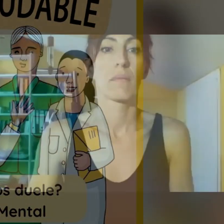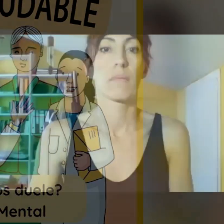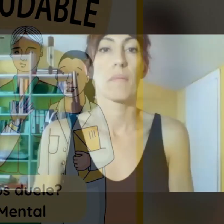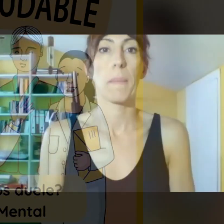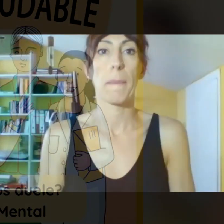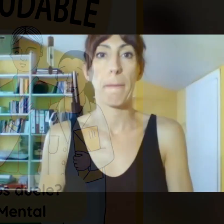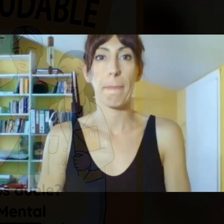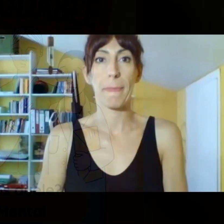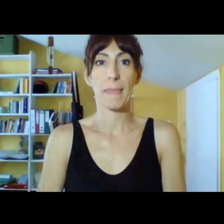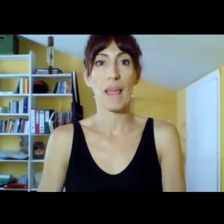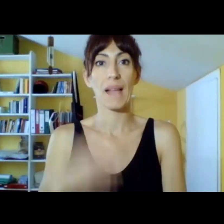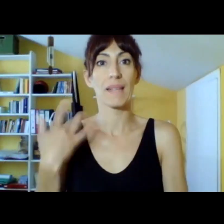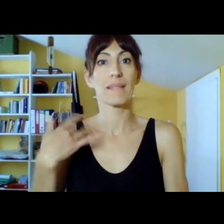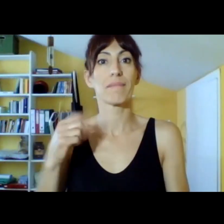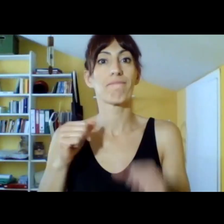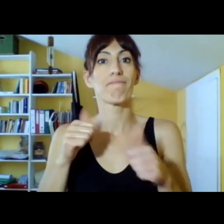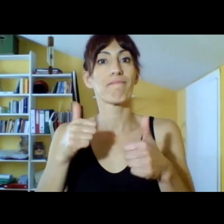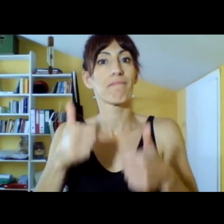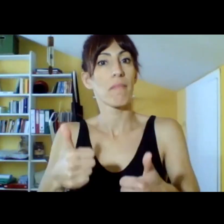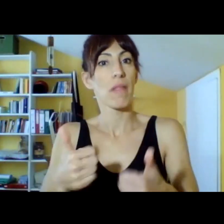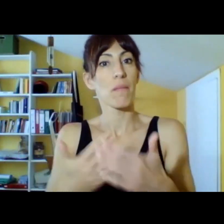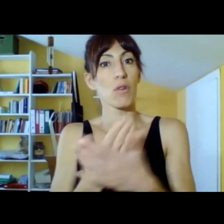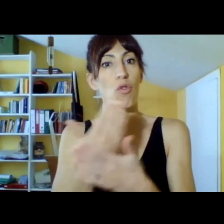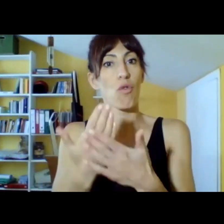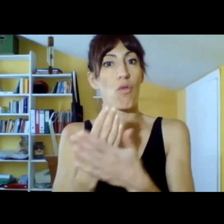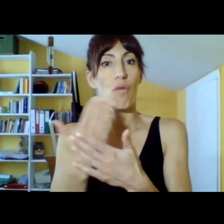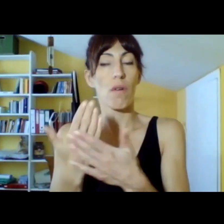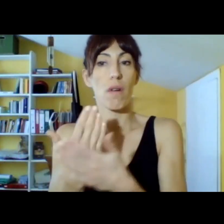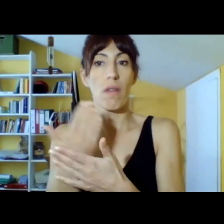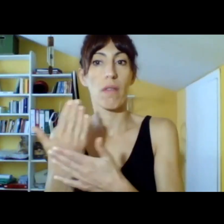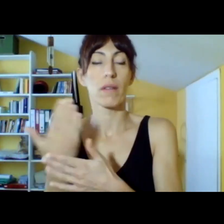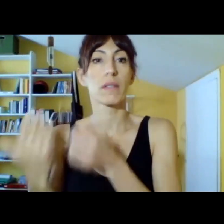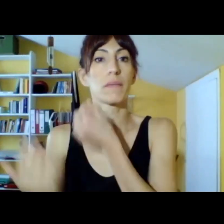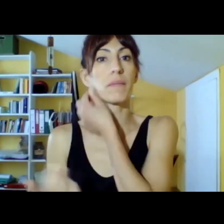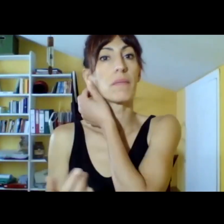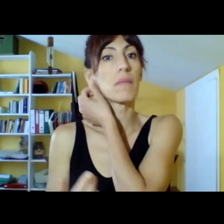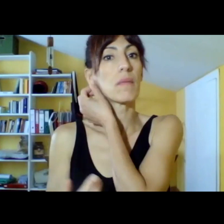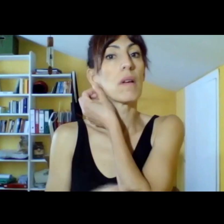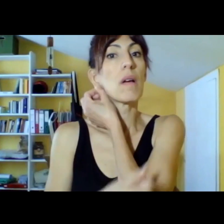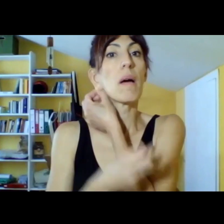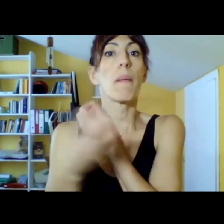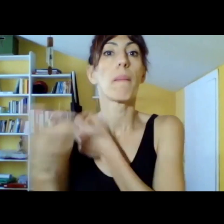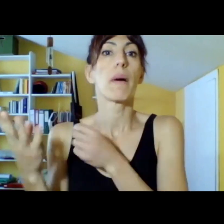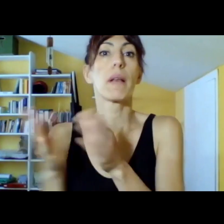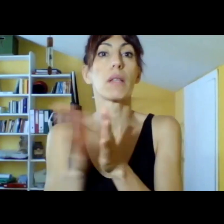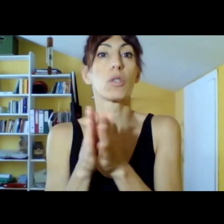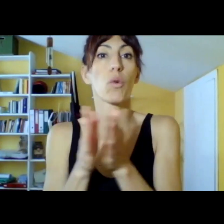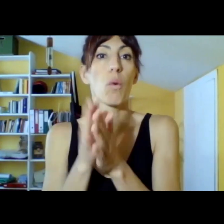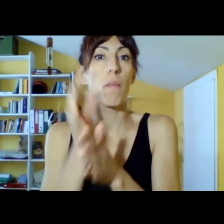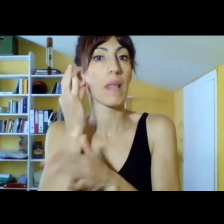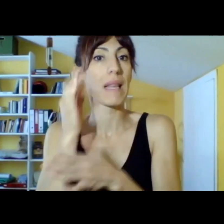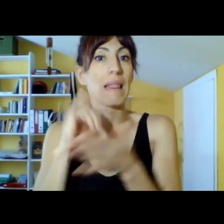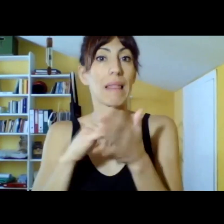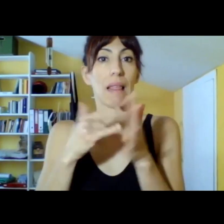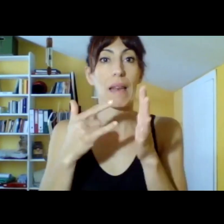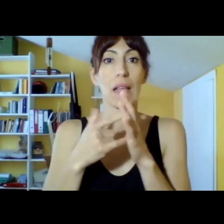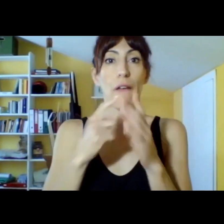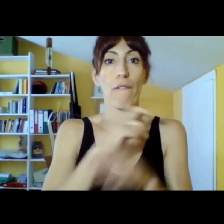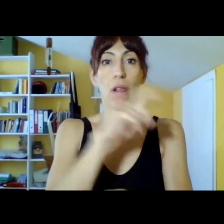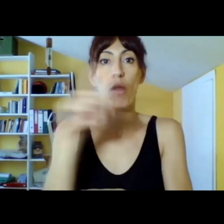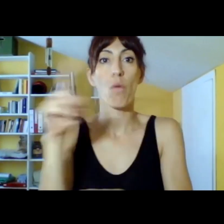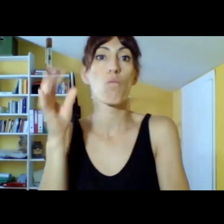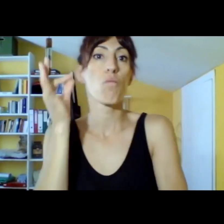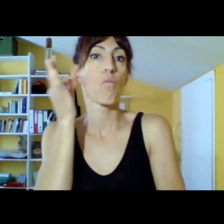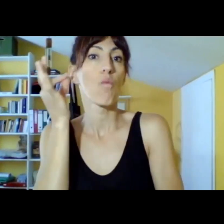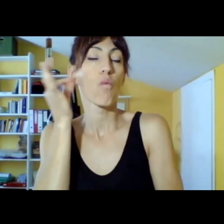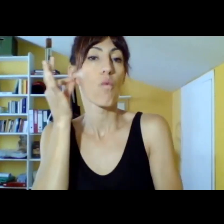dando comienzo a la jornada, vais a ver que hay varias compañeras técnicas de la Federación de Mujeres Progresistas